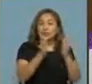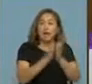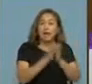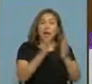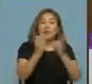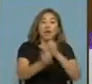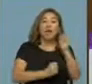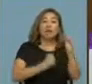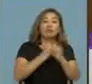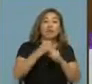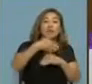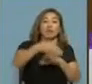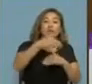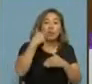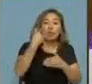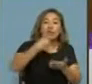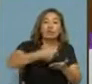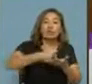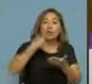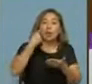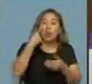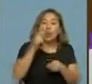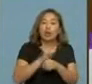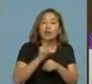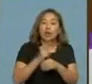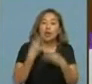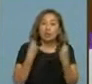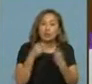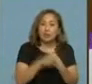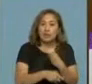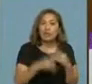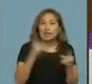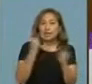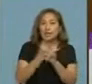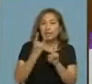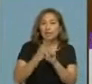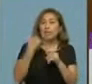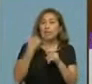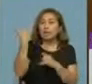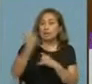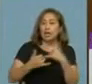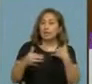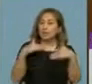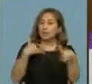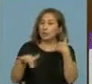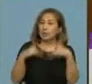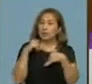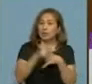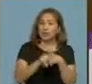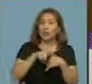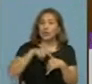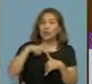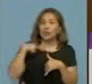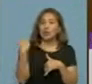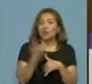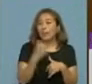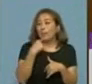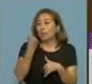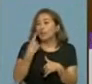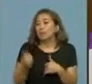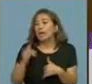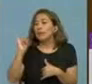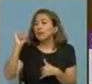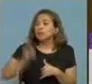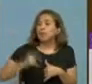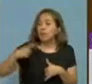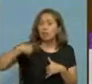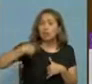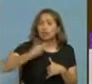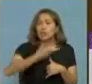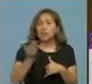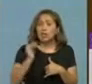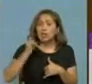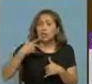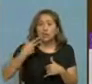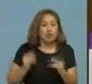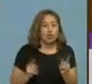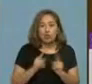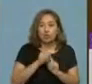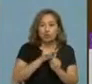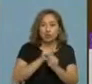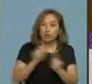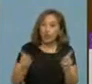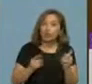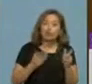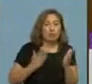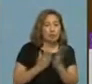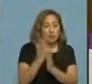darlas todas en todo momento. Siempre que hay una emergencia nosotros no preguntamos si tiene seguro o no tiene seguro. Le vamos a